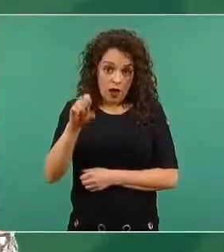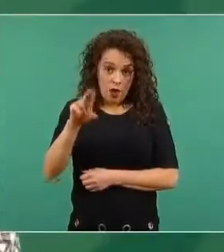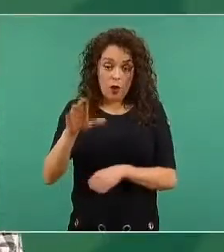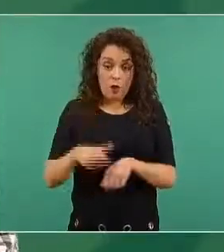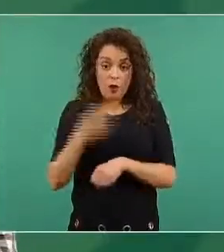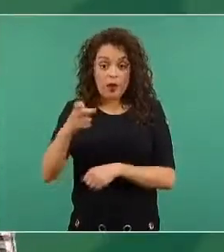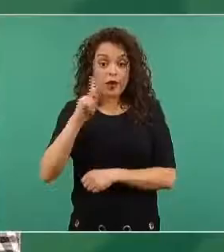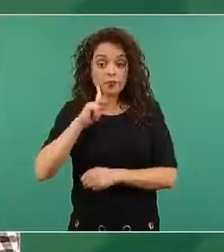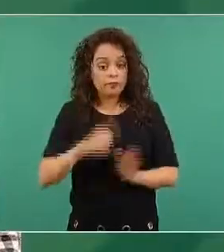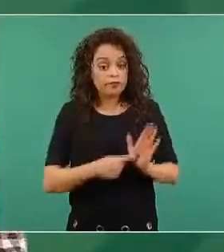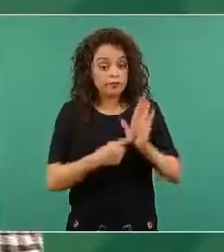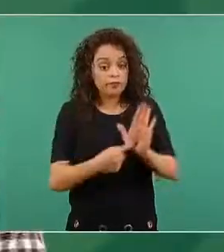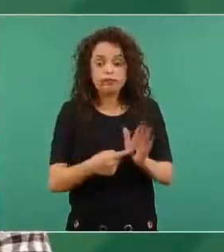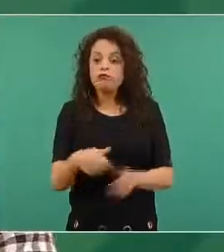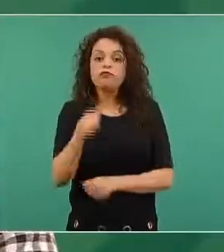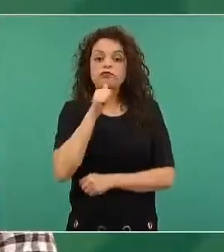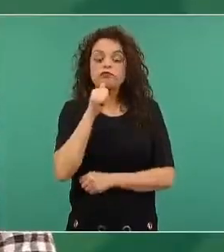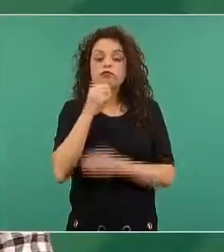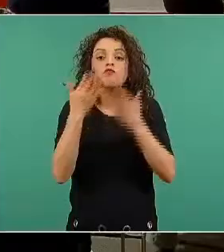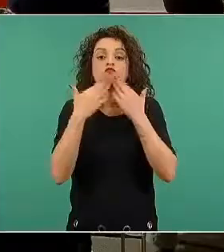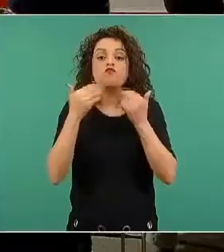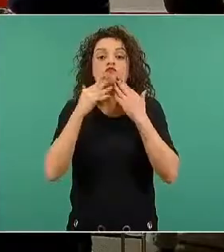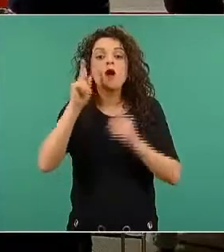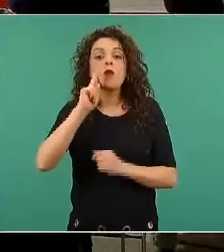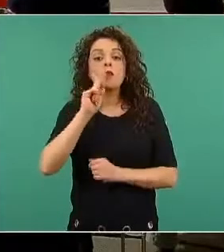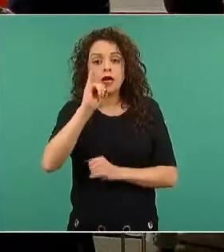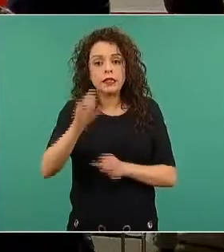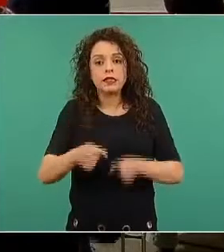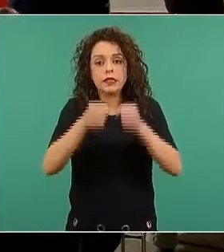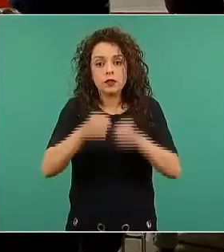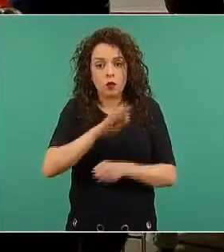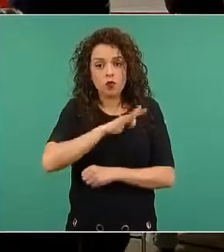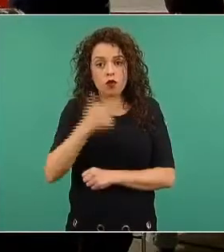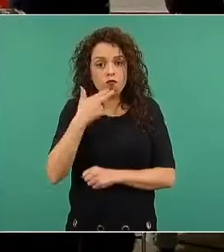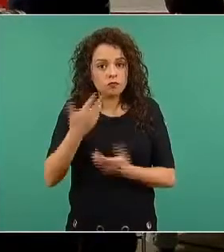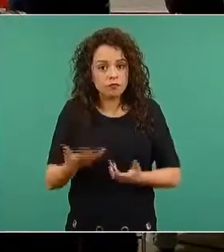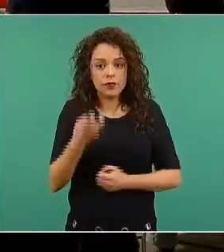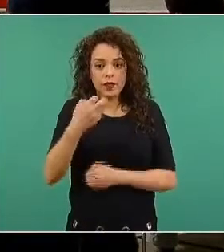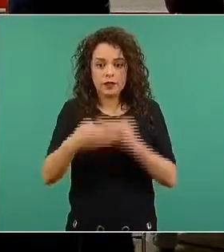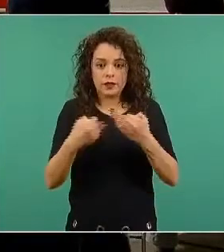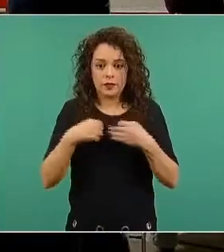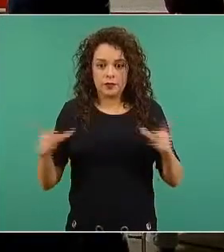evidencia sigue sin llegar. Eso es lo que puedo comentar hasta ahora.